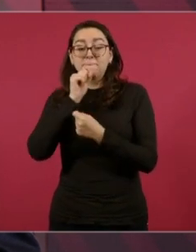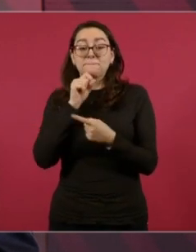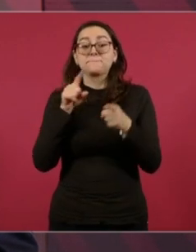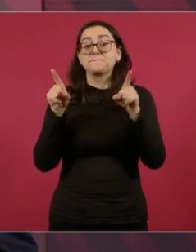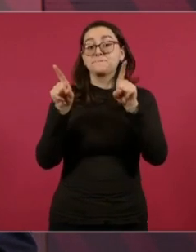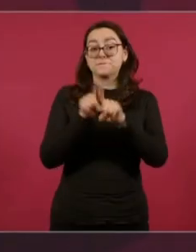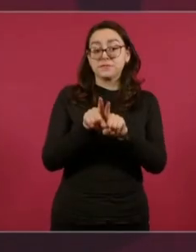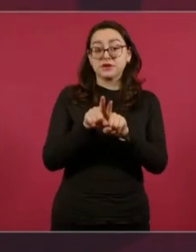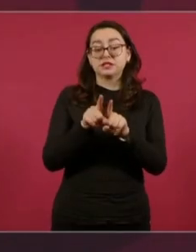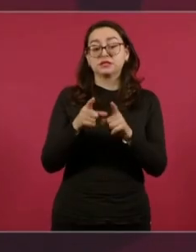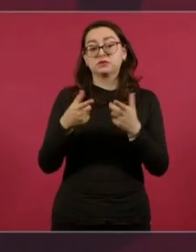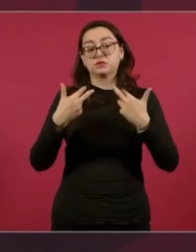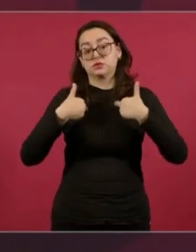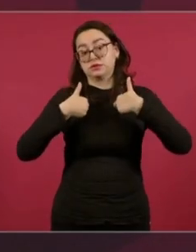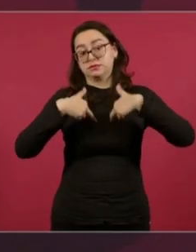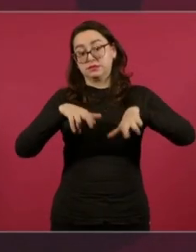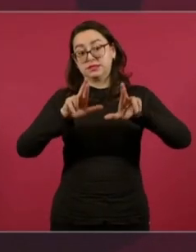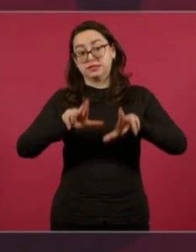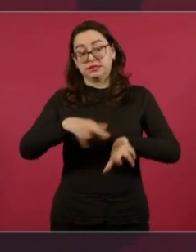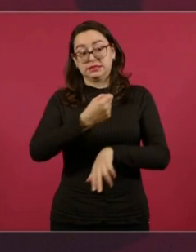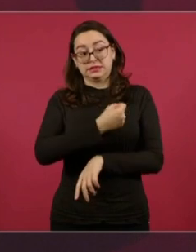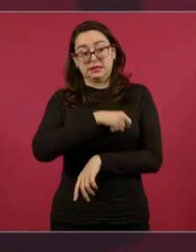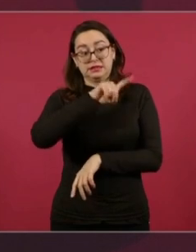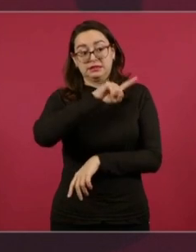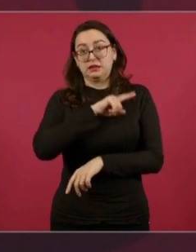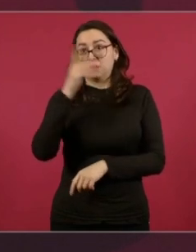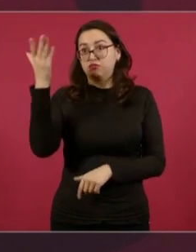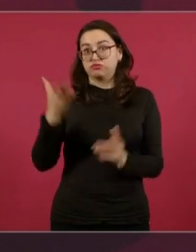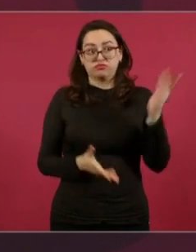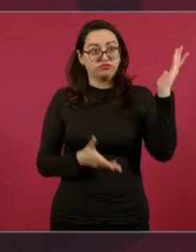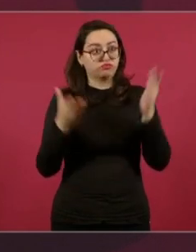para avanzar más en eso.